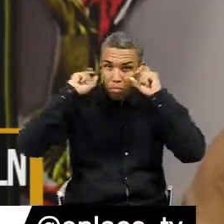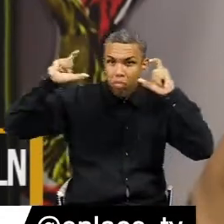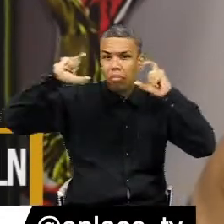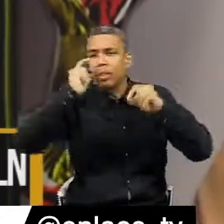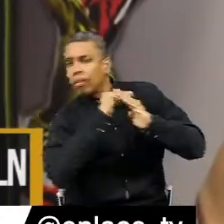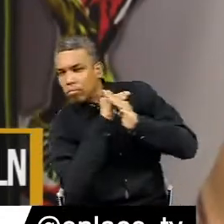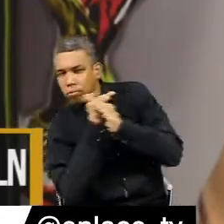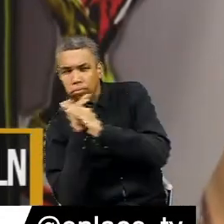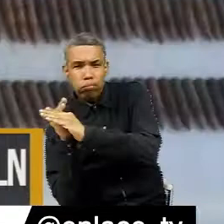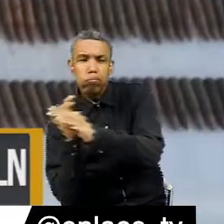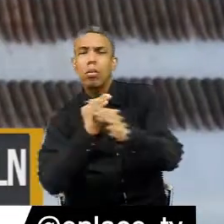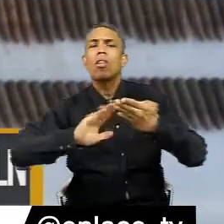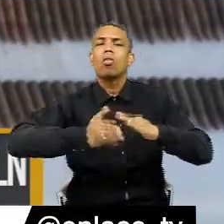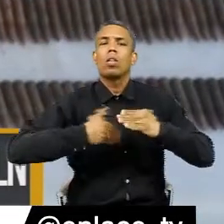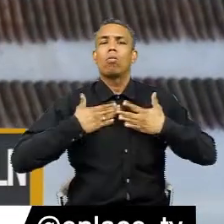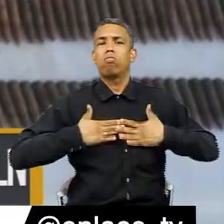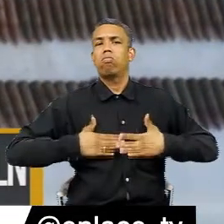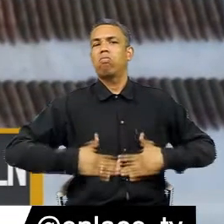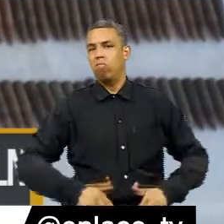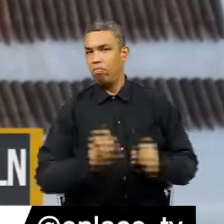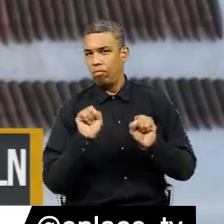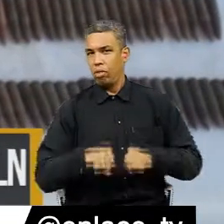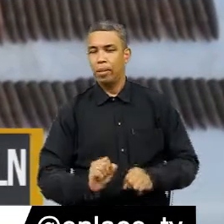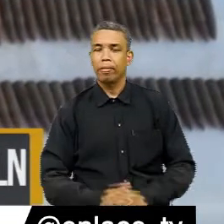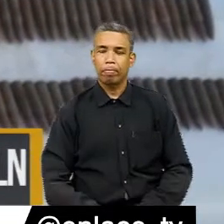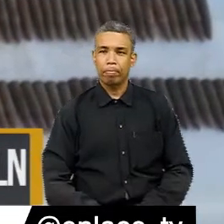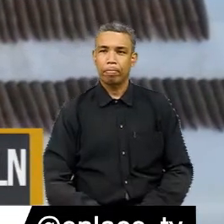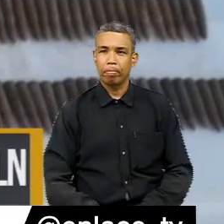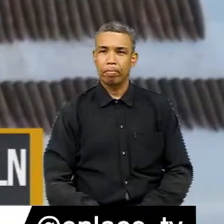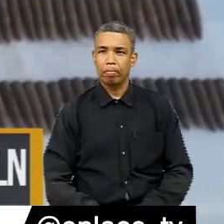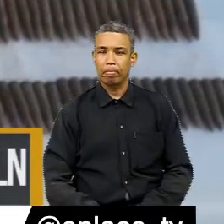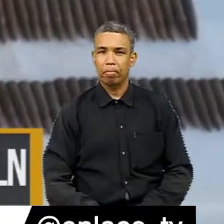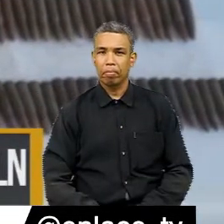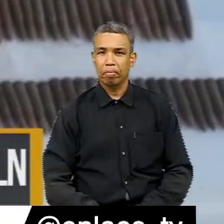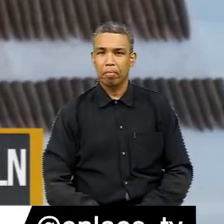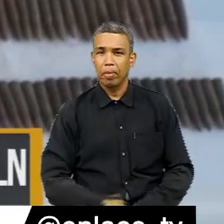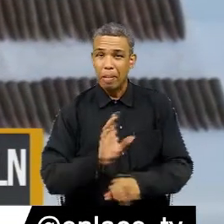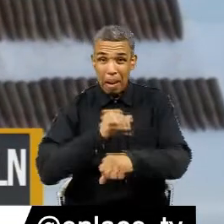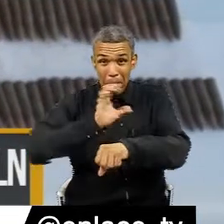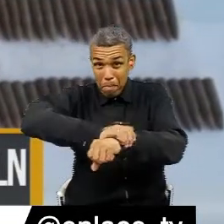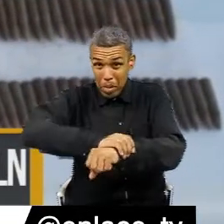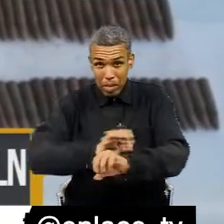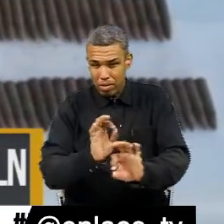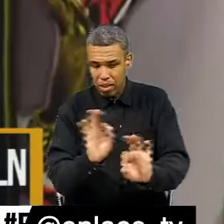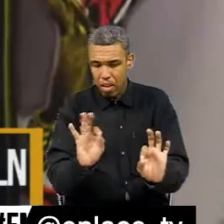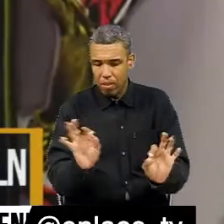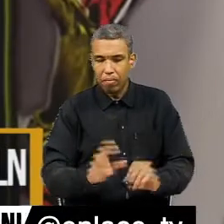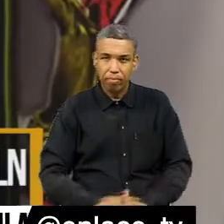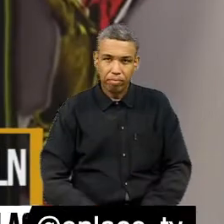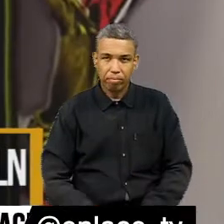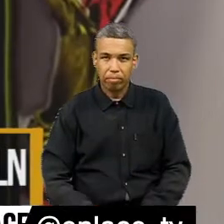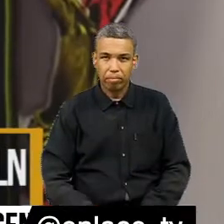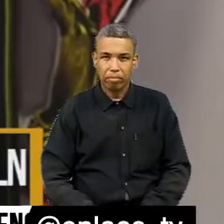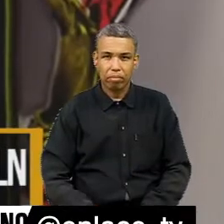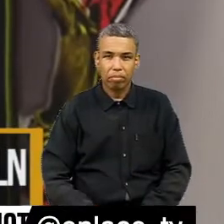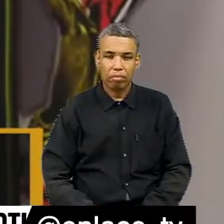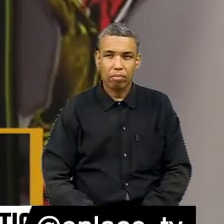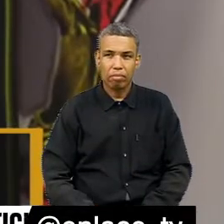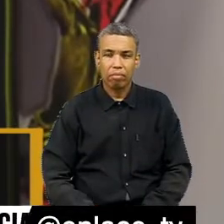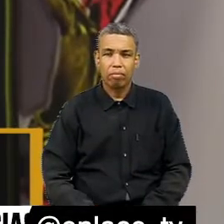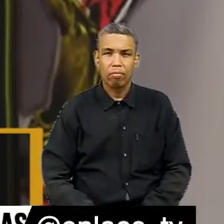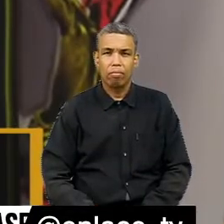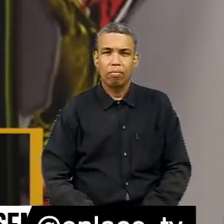sus movimientos por parte del territorio. En el operativo no se registraron capturas. Que al parecer vieron llegar gente extraña sobre